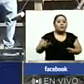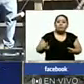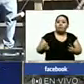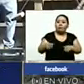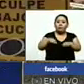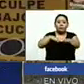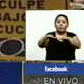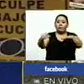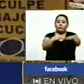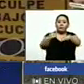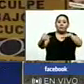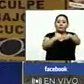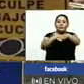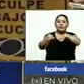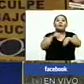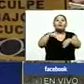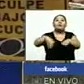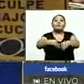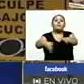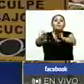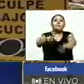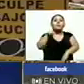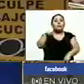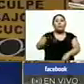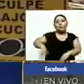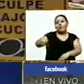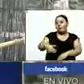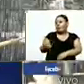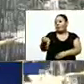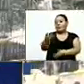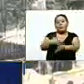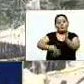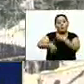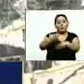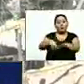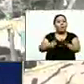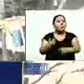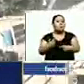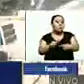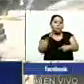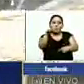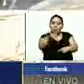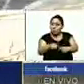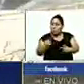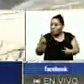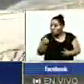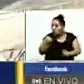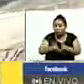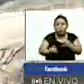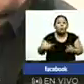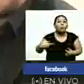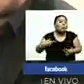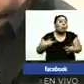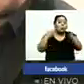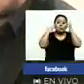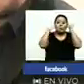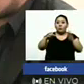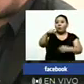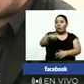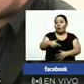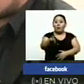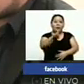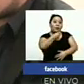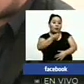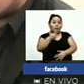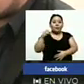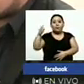vehicular en la carretera del litoral y la zona costera, pero hasta el momento su finalización es incierta. Este es un